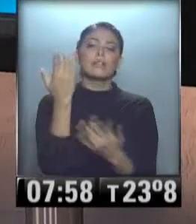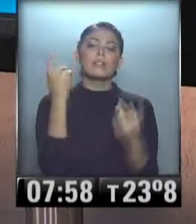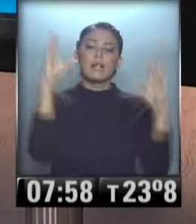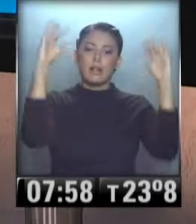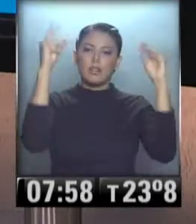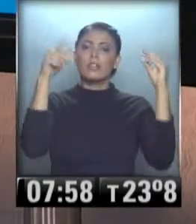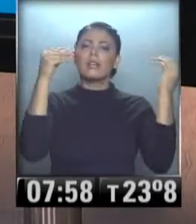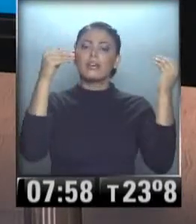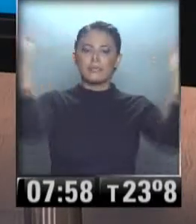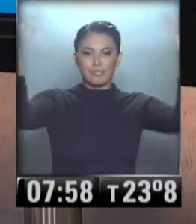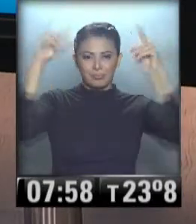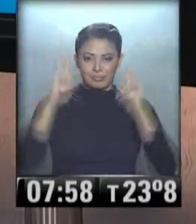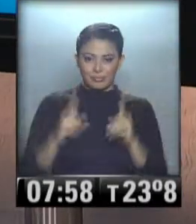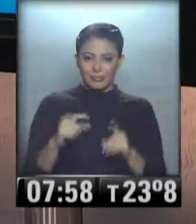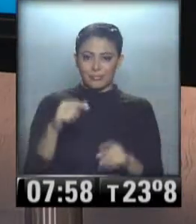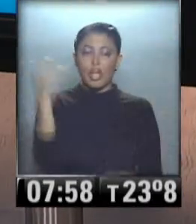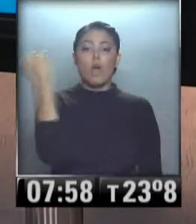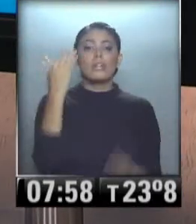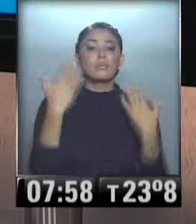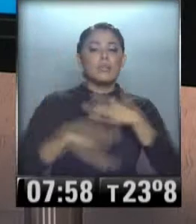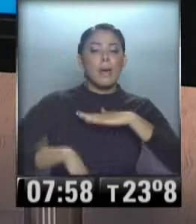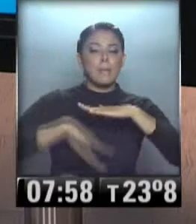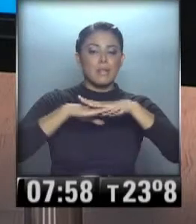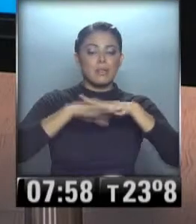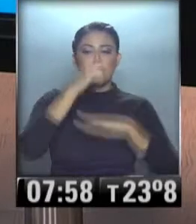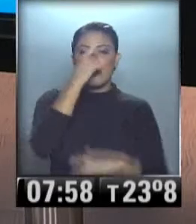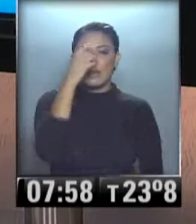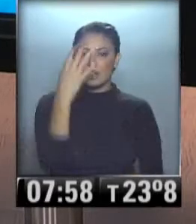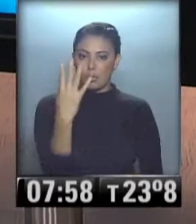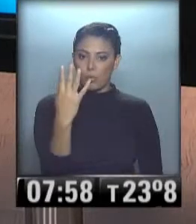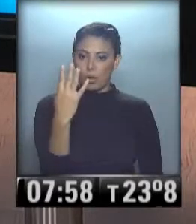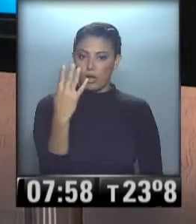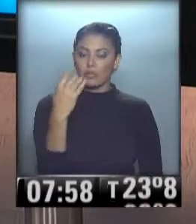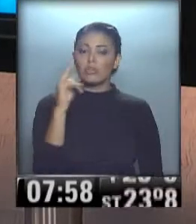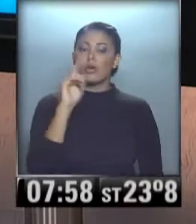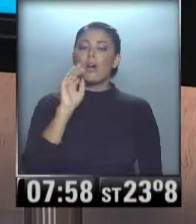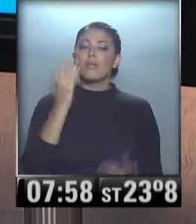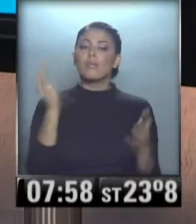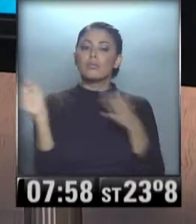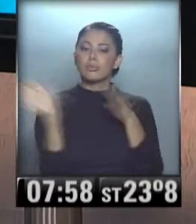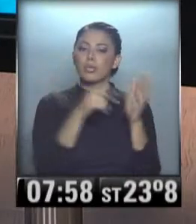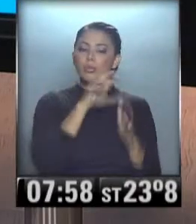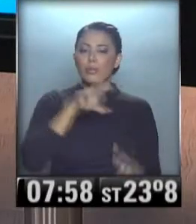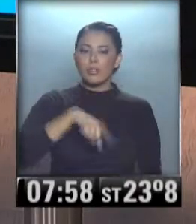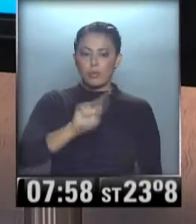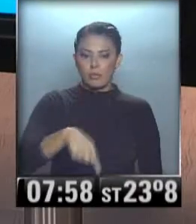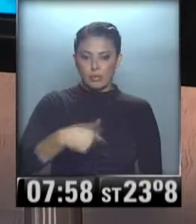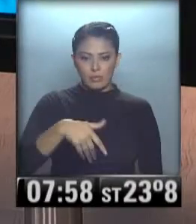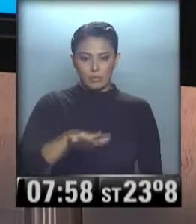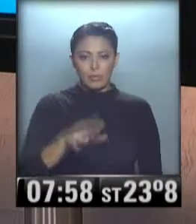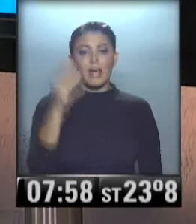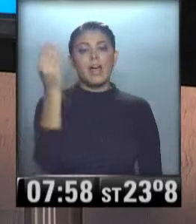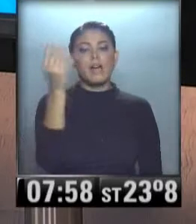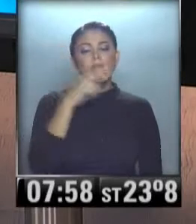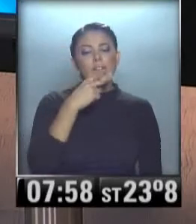tormentas, ¿eh? La máxima para el jueves, 24, se viene el sur. Viernes inestable, sábado